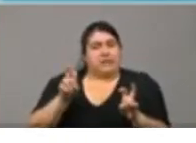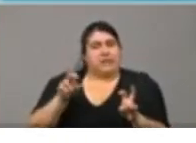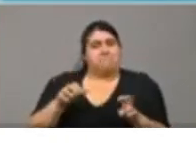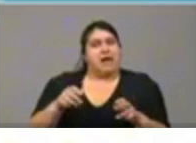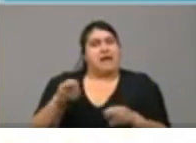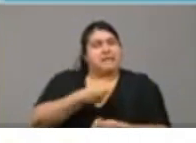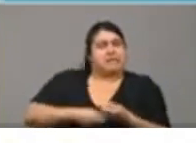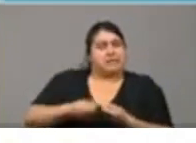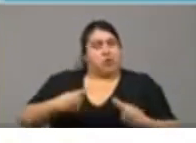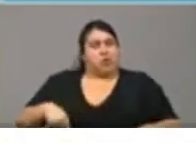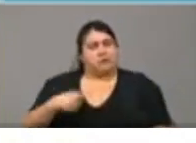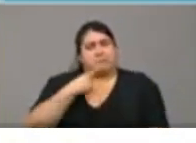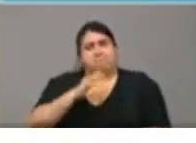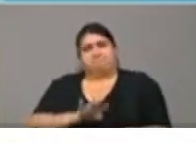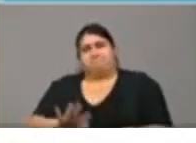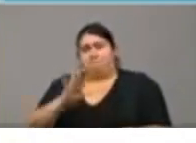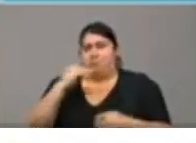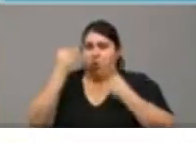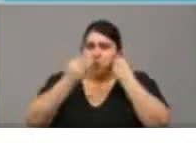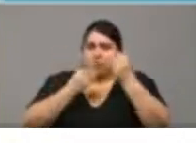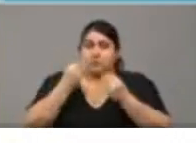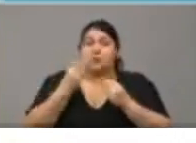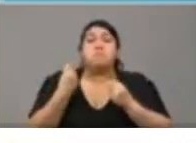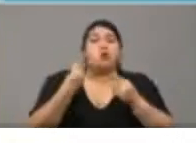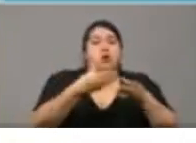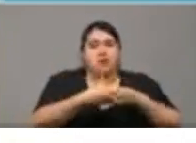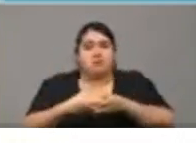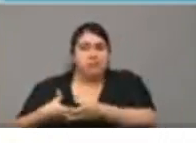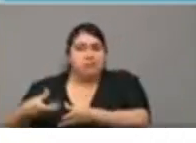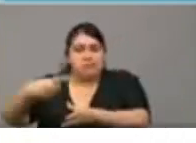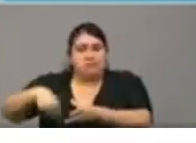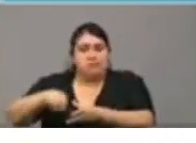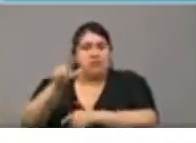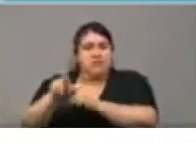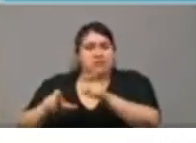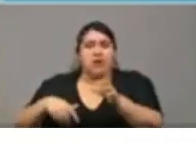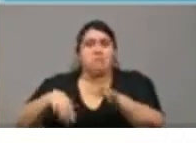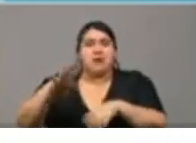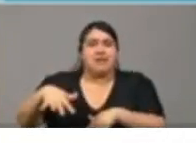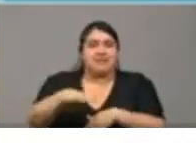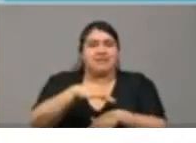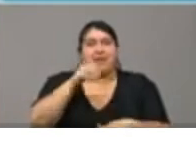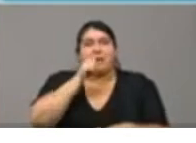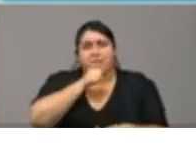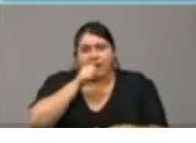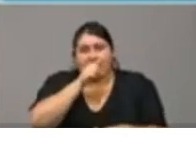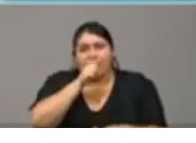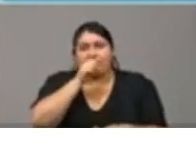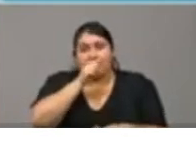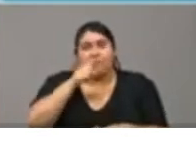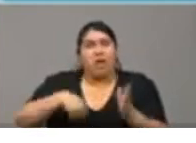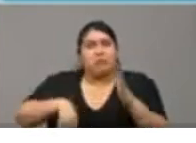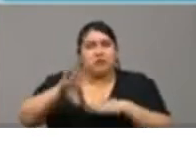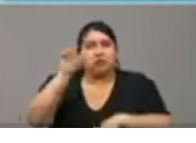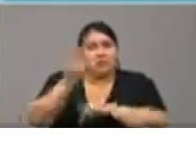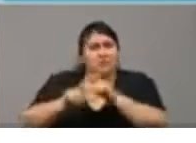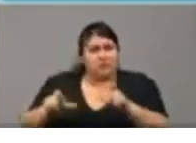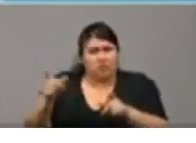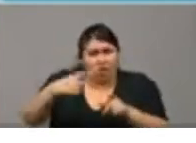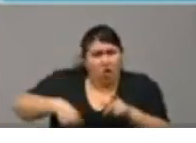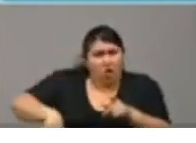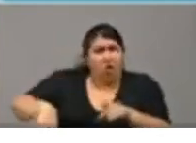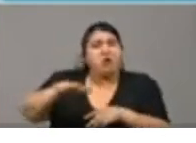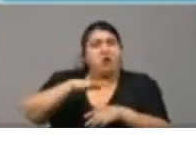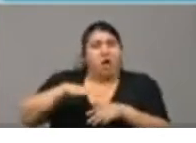situación Porque entiendo que hay una porción muy muy importante en el caso puntualmente de San Pedro algo así como un cuarto de la población de todo San